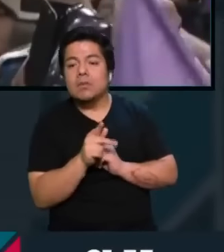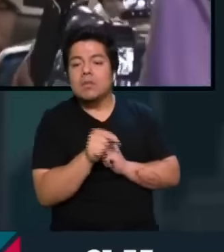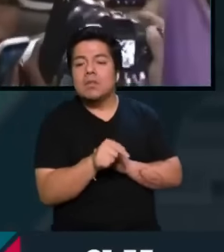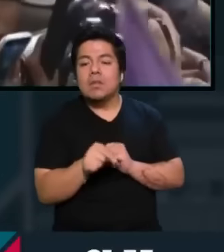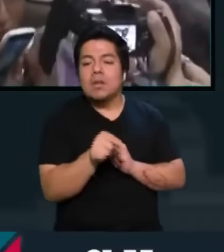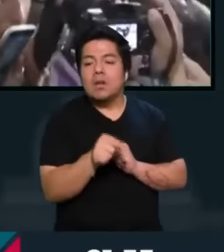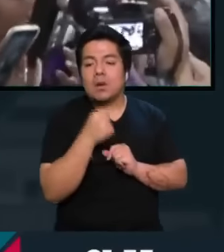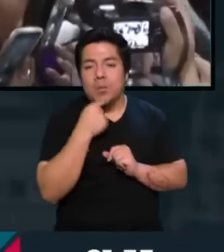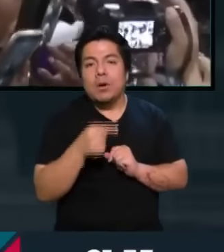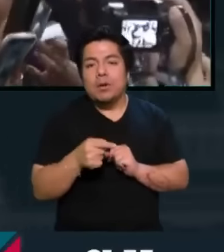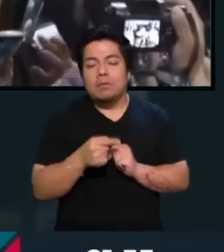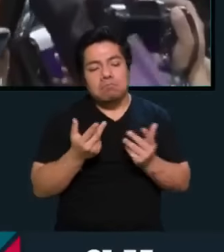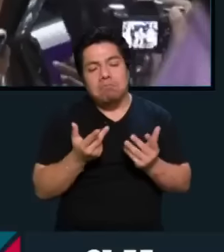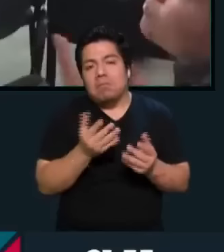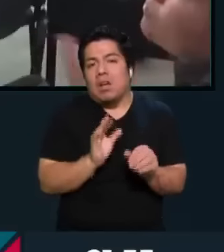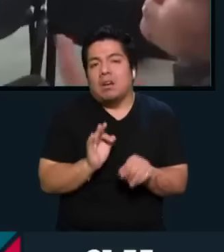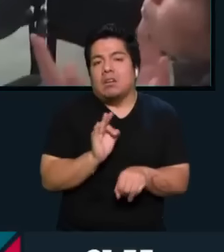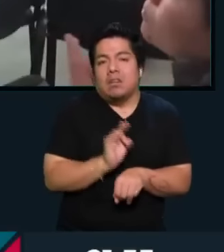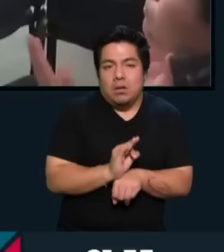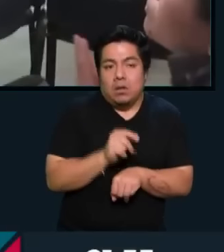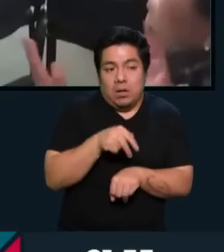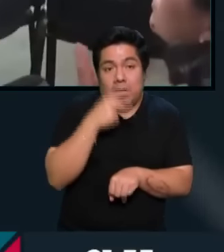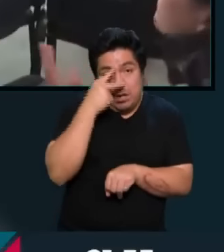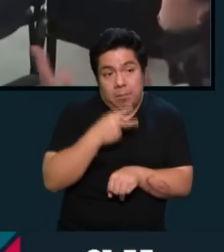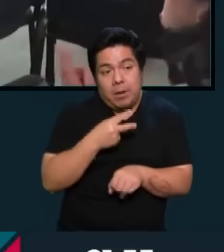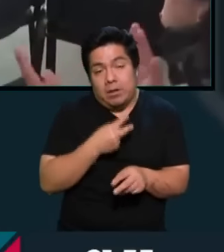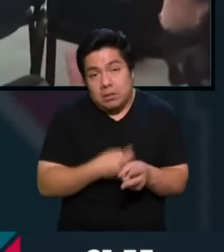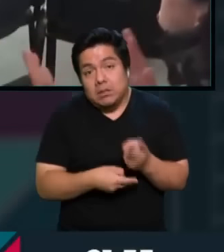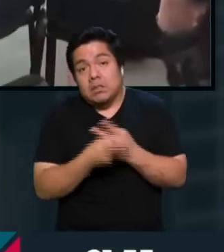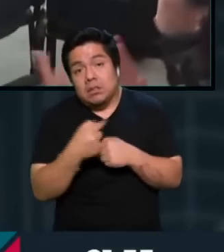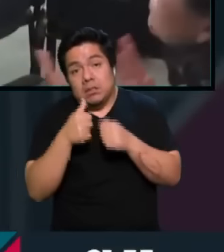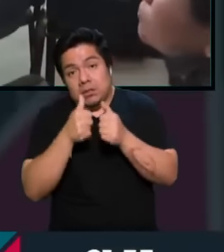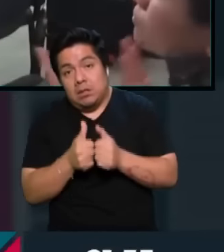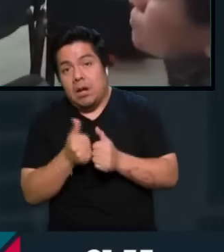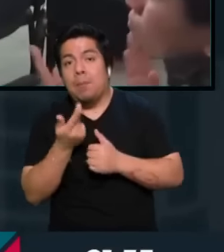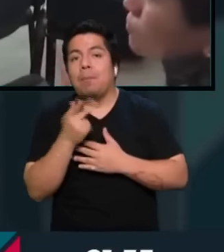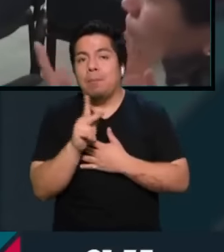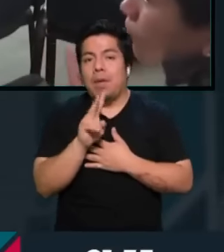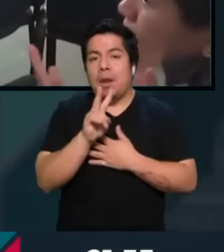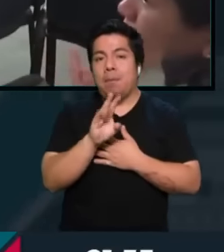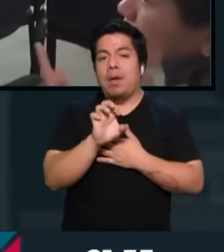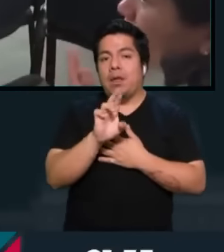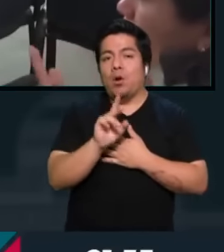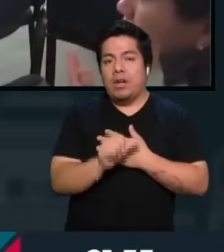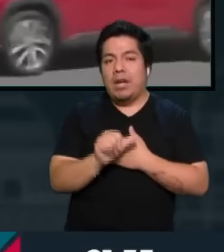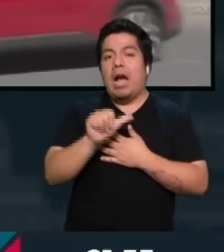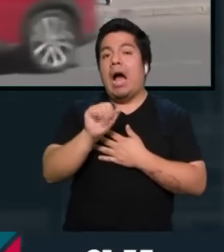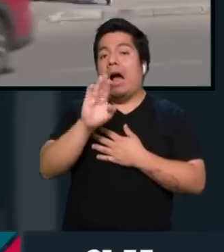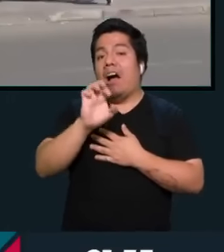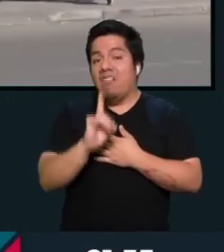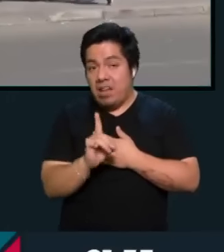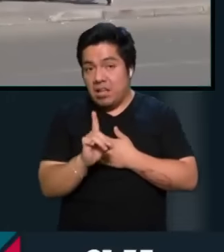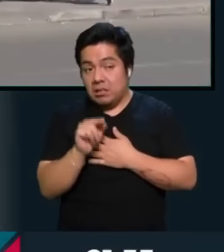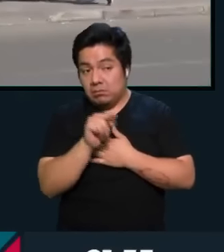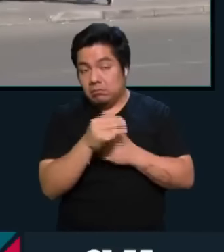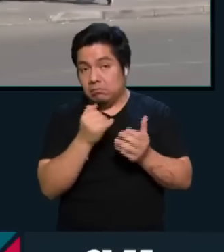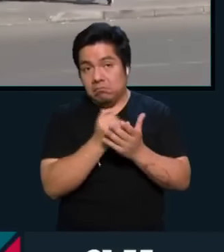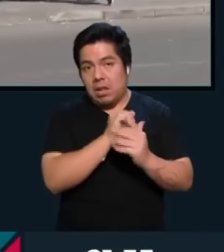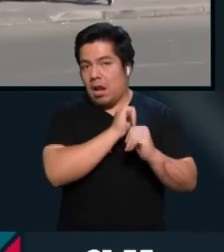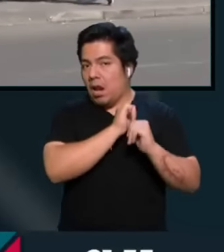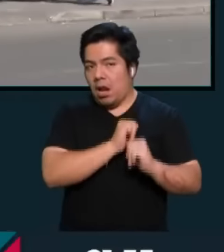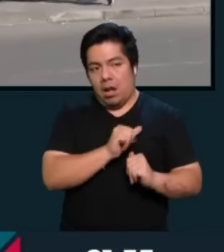lo que le dan un salvo conducto y se venga para México pero Verónica bat ha dicho que eso lo dejaría en manos de